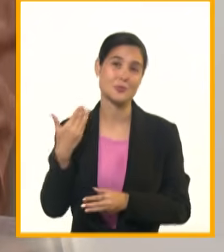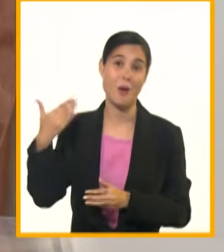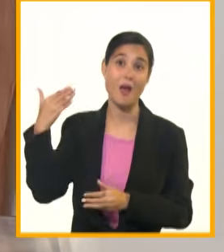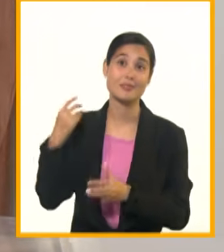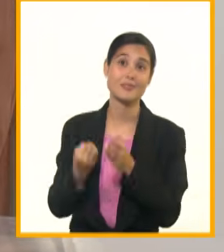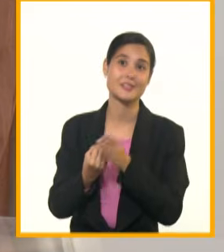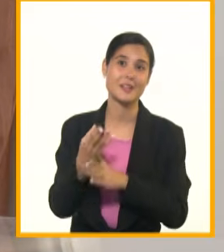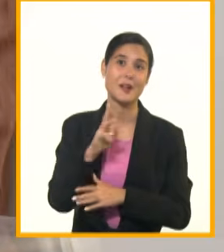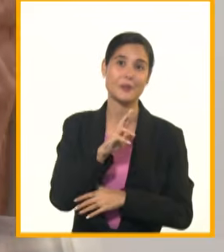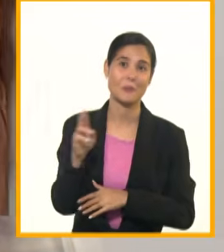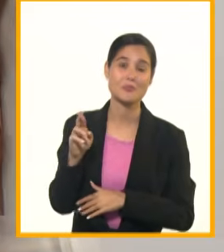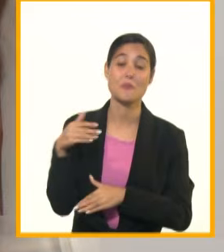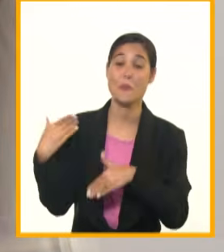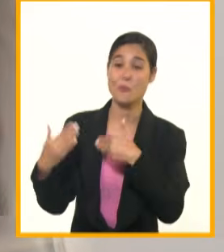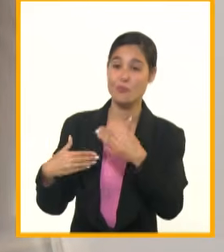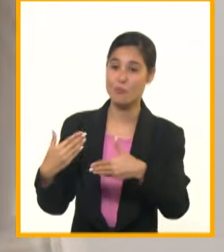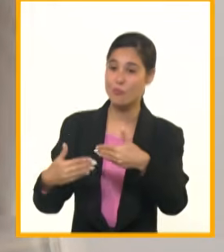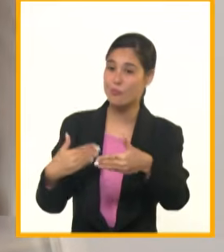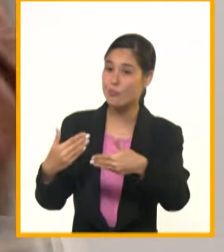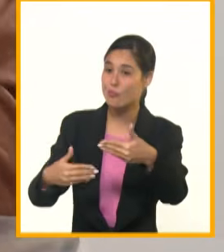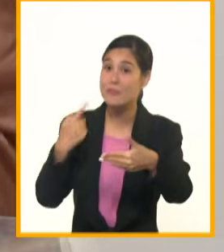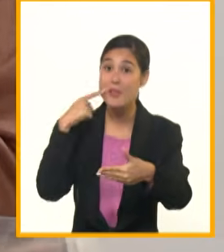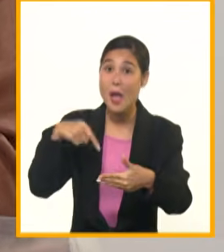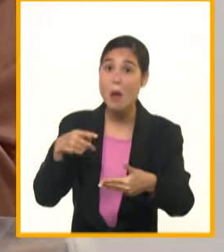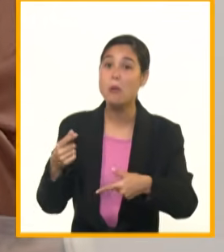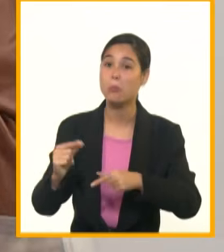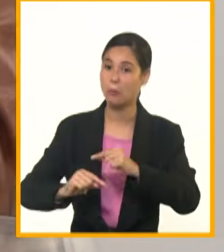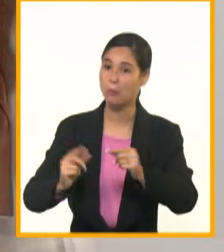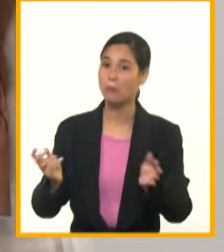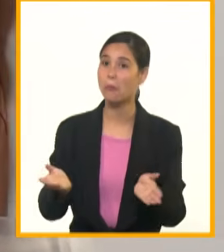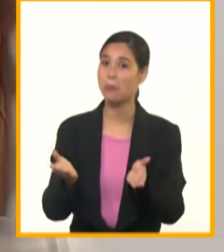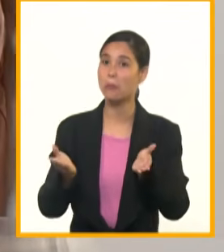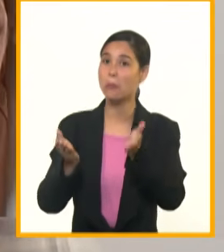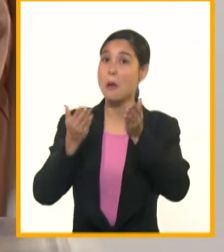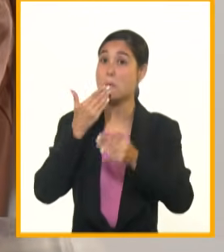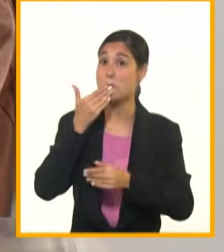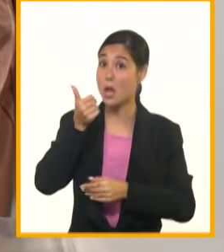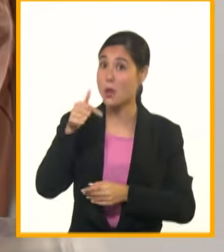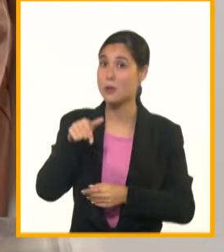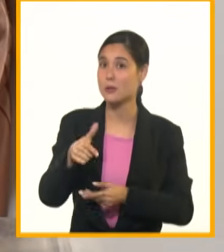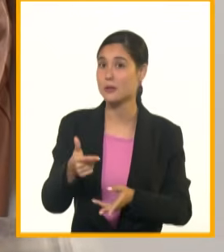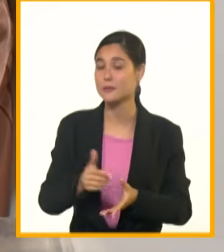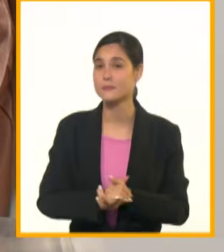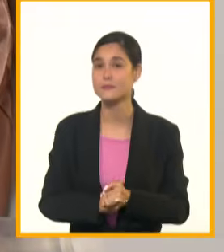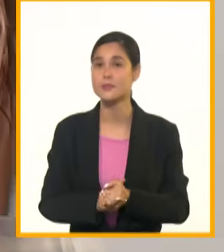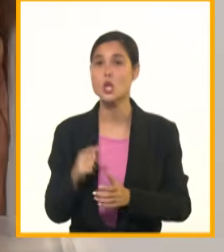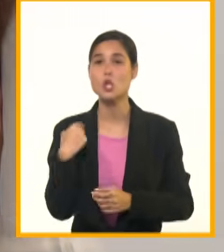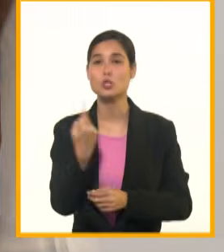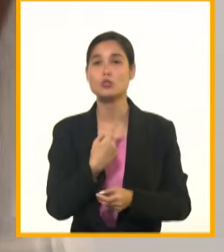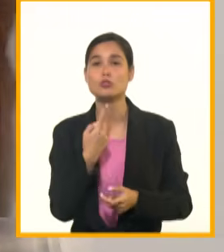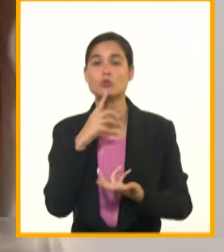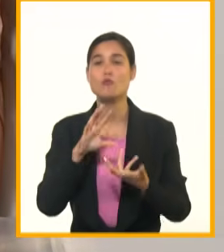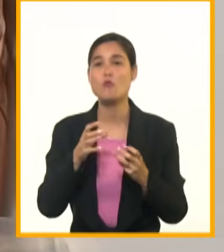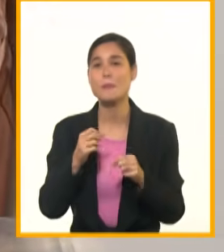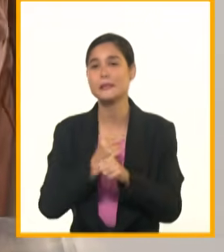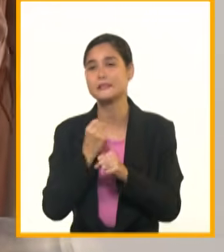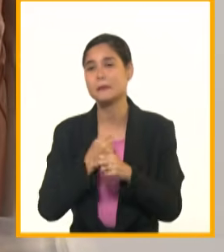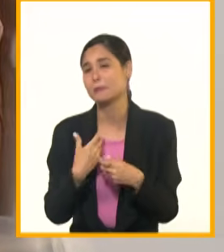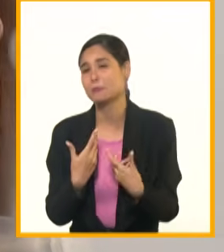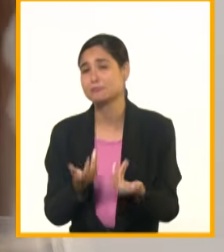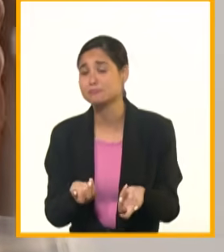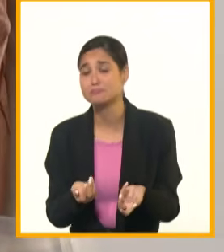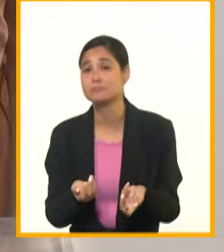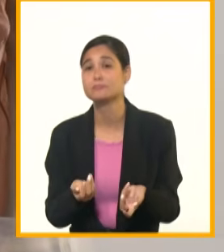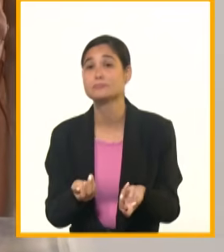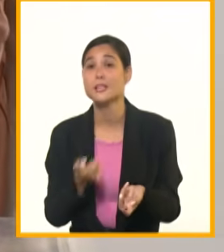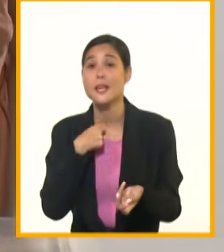provincia, que también ha estado dando pasos. Nosotros tenemos un sistema de trabajo con GESIME permanente para